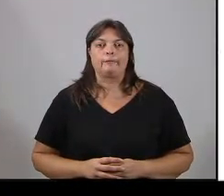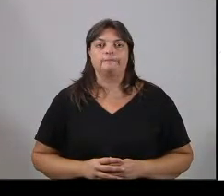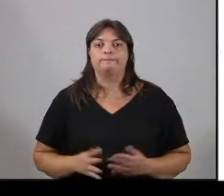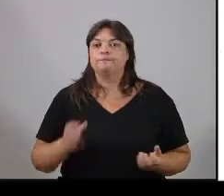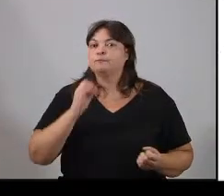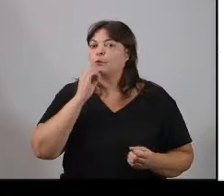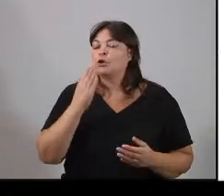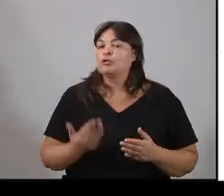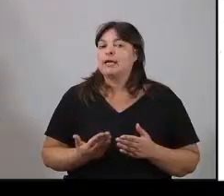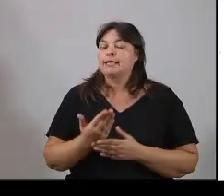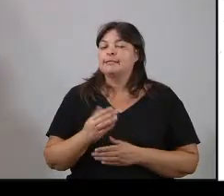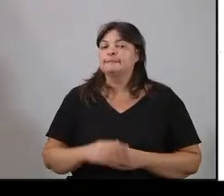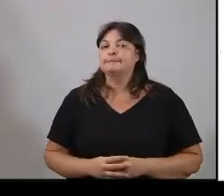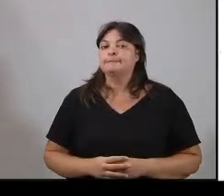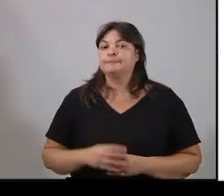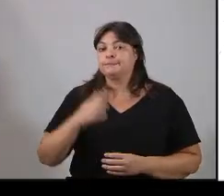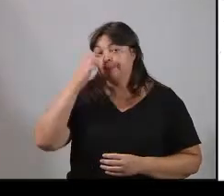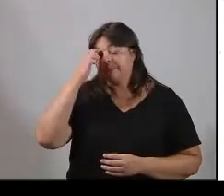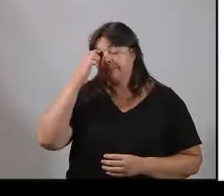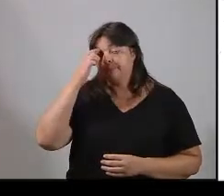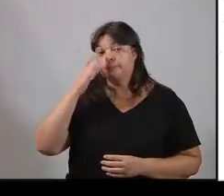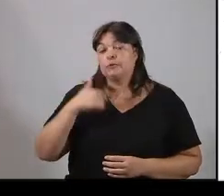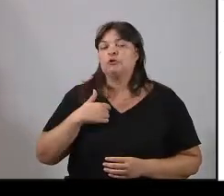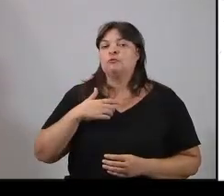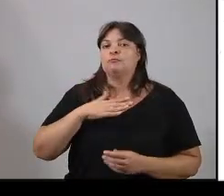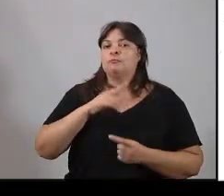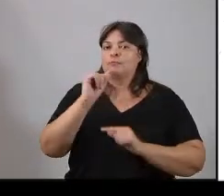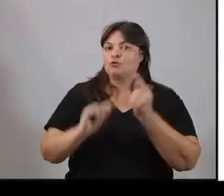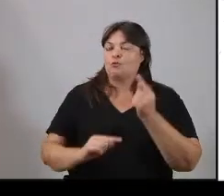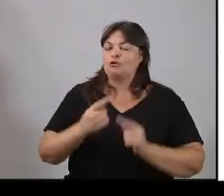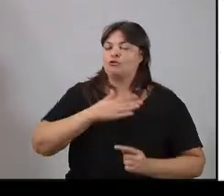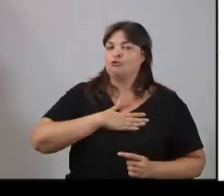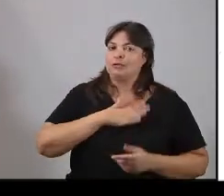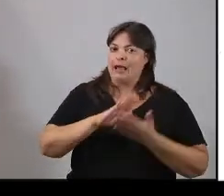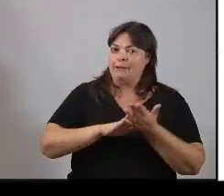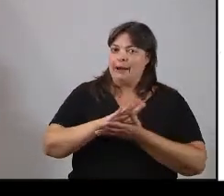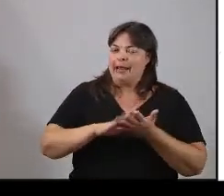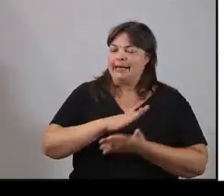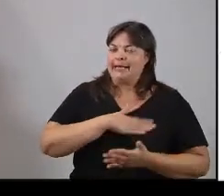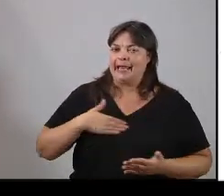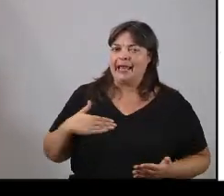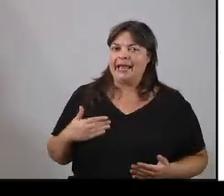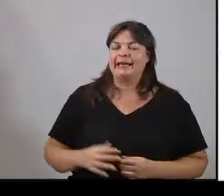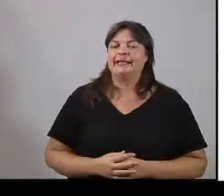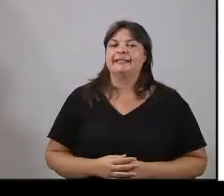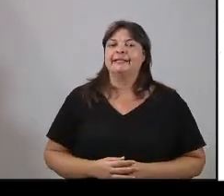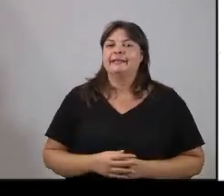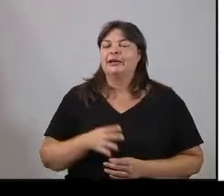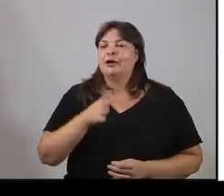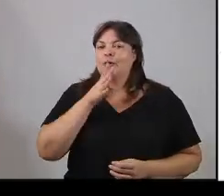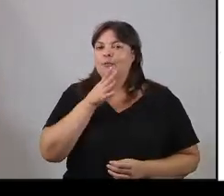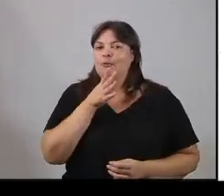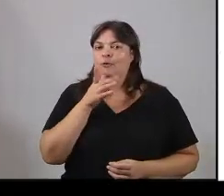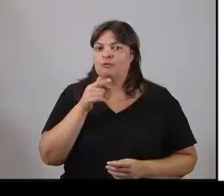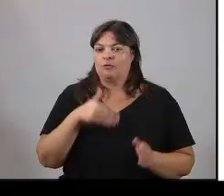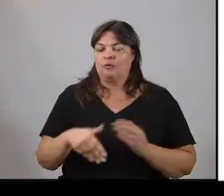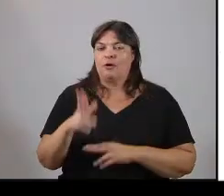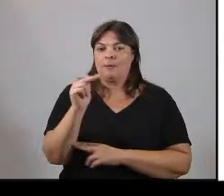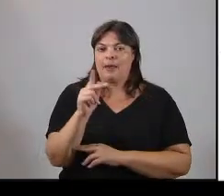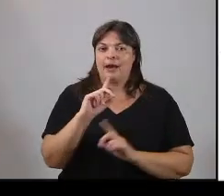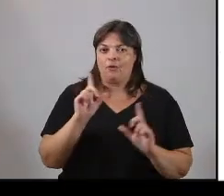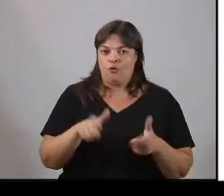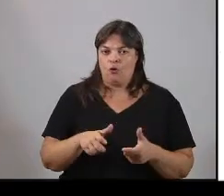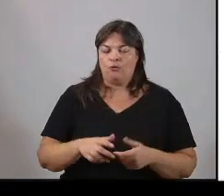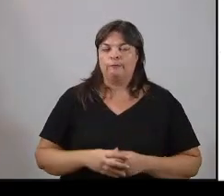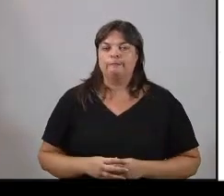Buenos días. Yo quería hablar de presupuestos, de la reunión que empezarán este viernes.